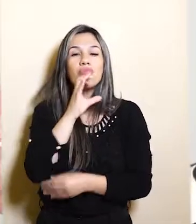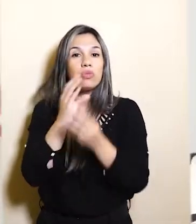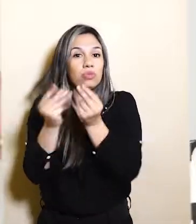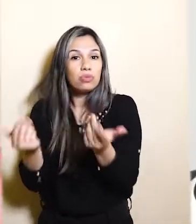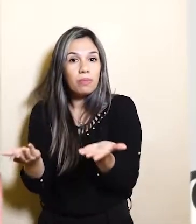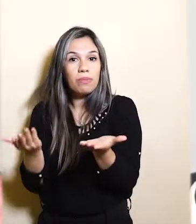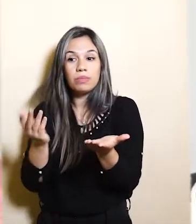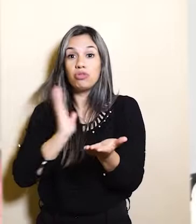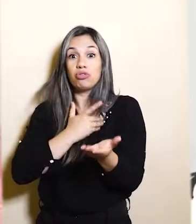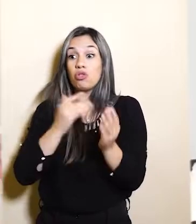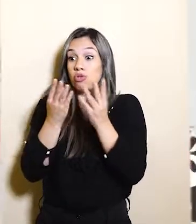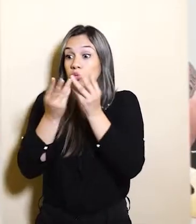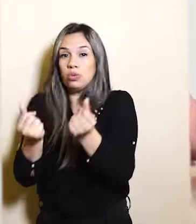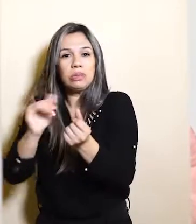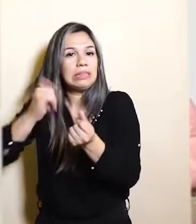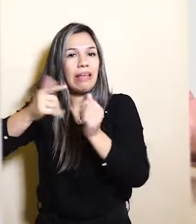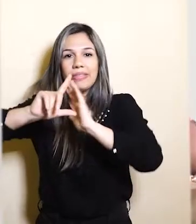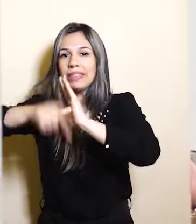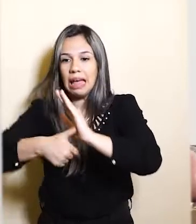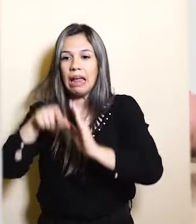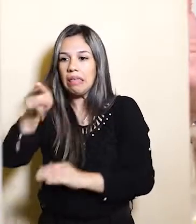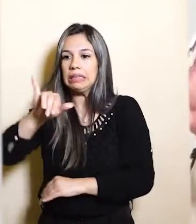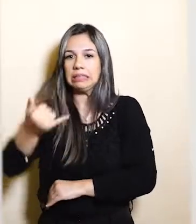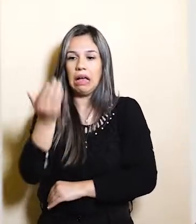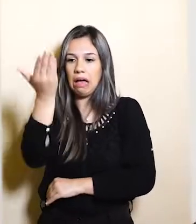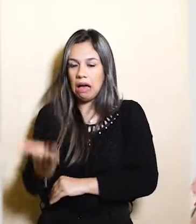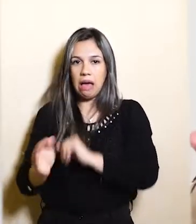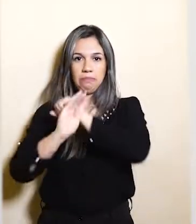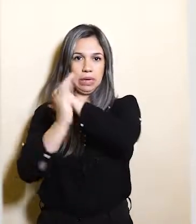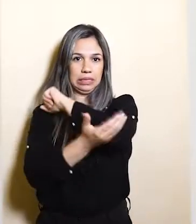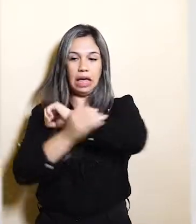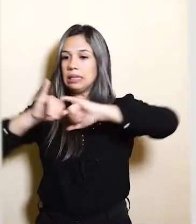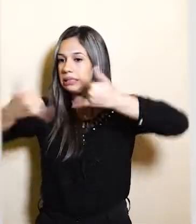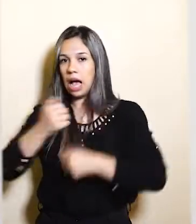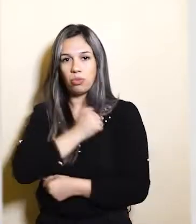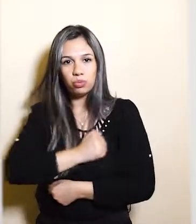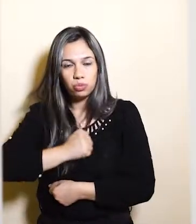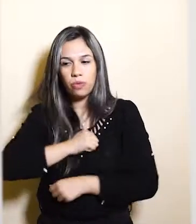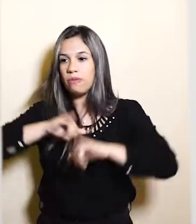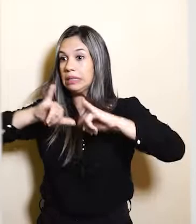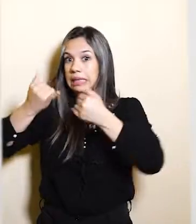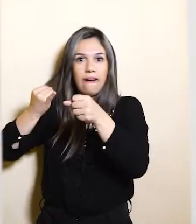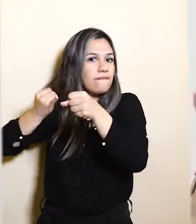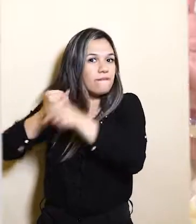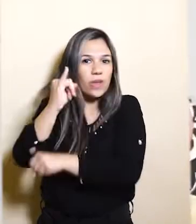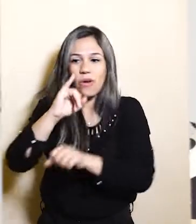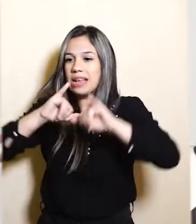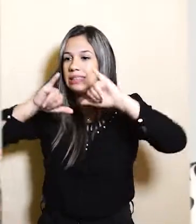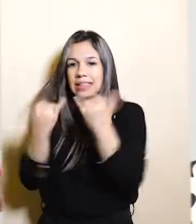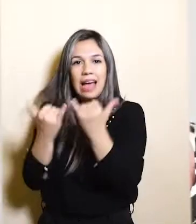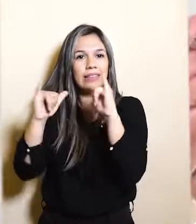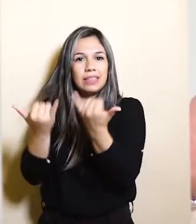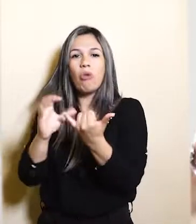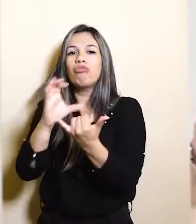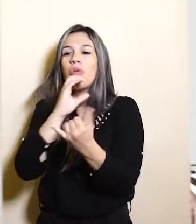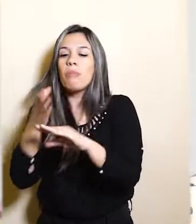hacer la reparación ya llegamos tarde, Erika. Ya hay una niña o un adolescente que ha sufrido, que ha sido víctima de abuso sexual, y es mucho más